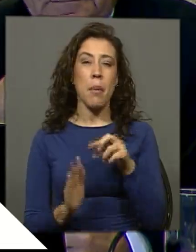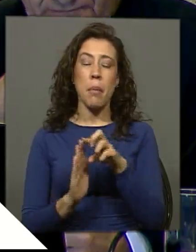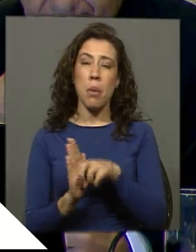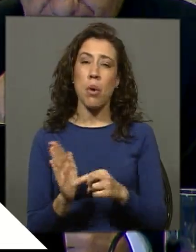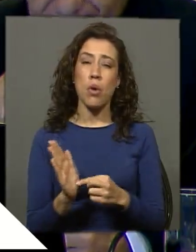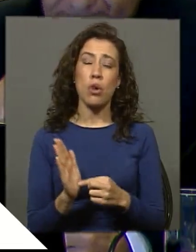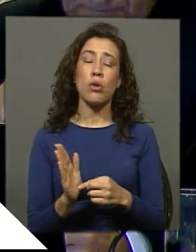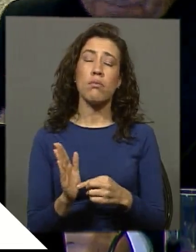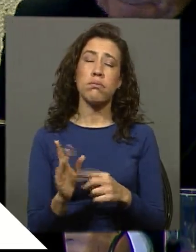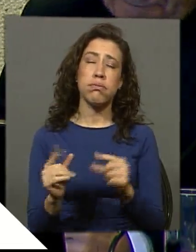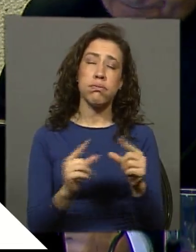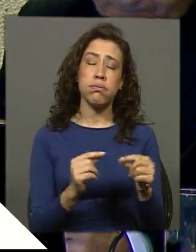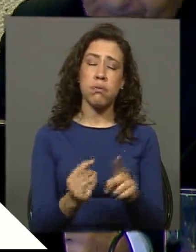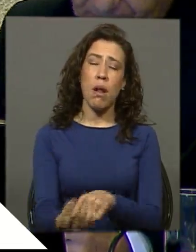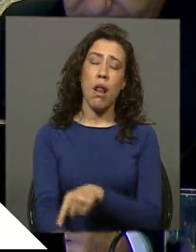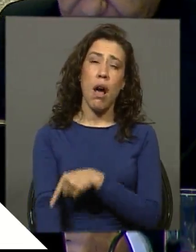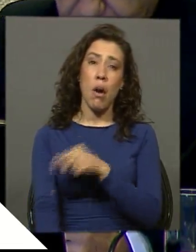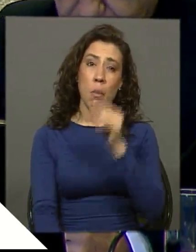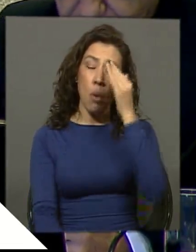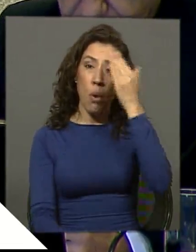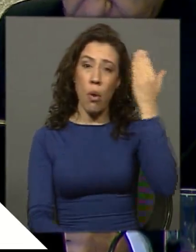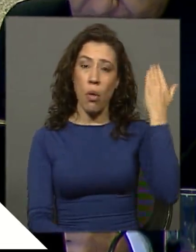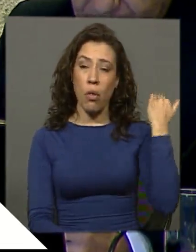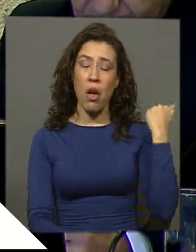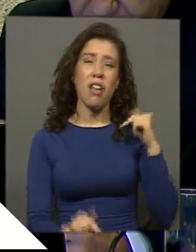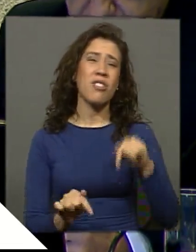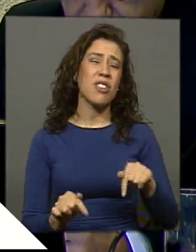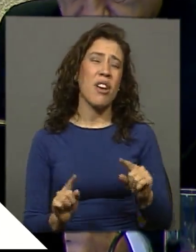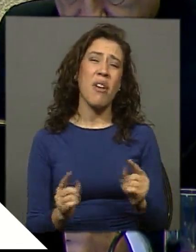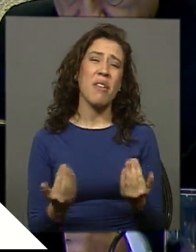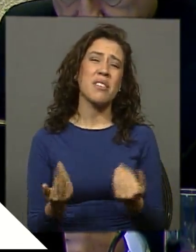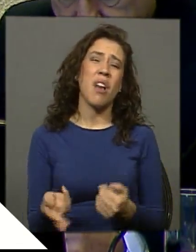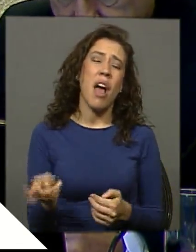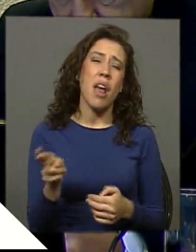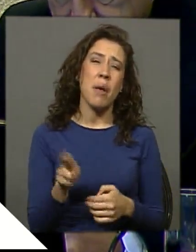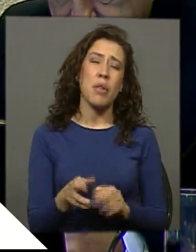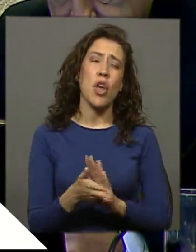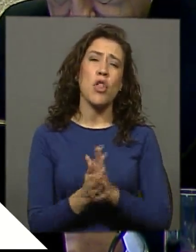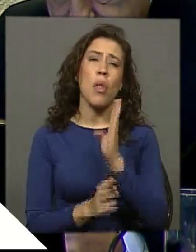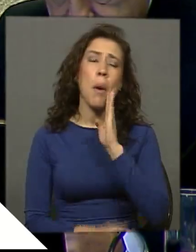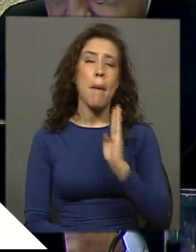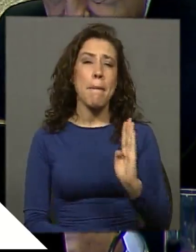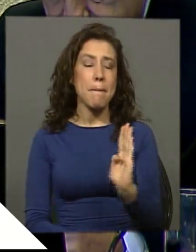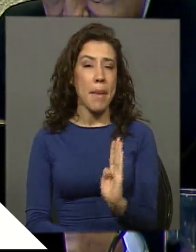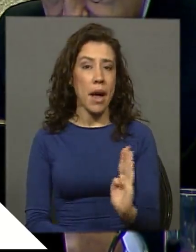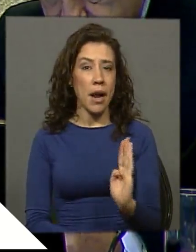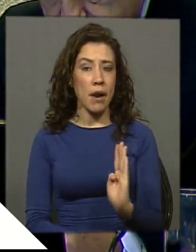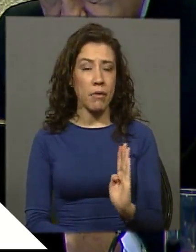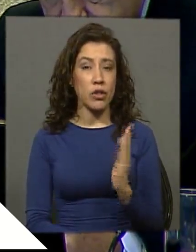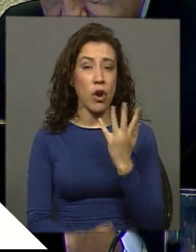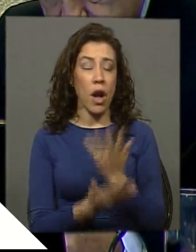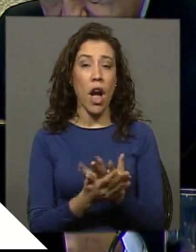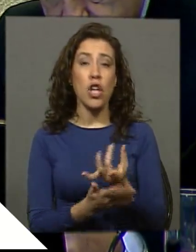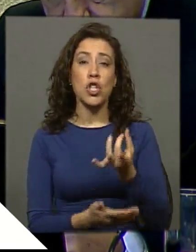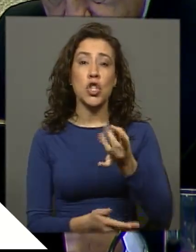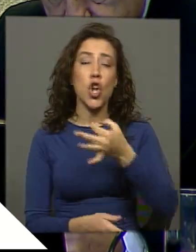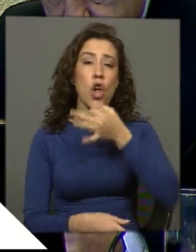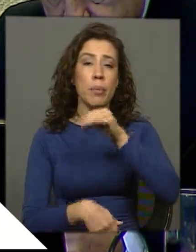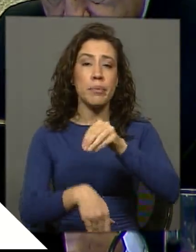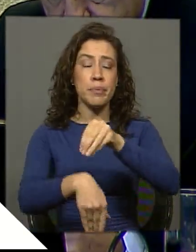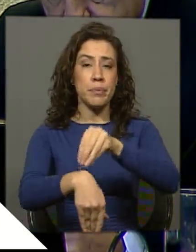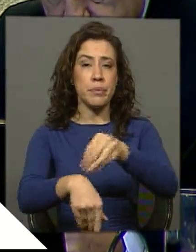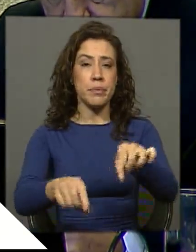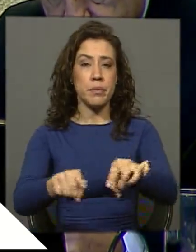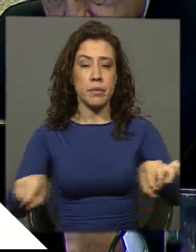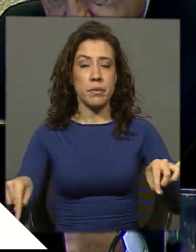in extenso hace muy pocos días por lo tanto no corresponde repetir todos los beneficios que contempla solo recomendarle a la